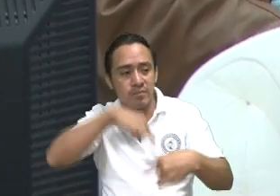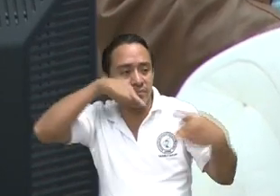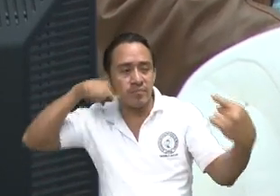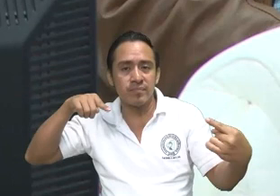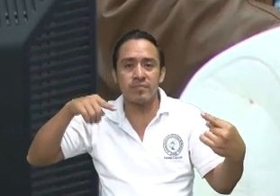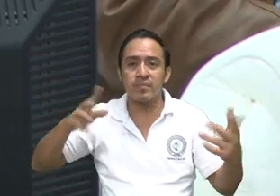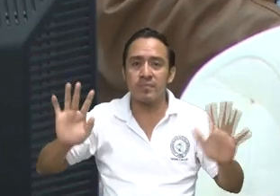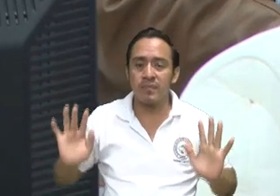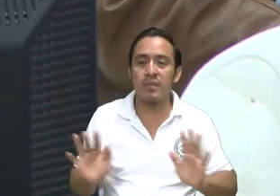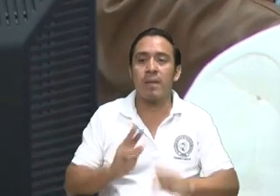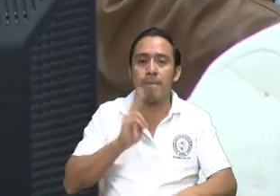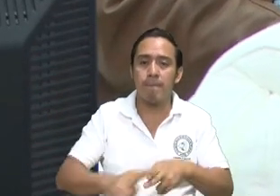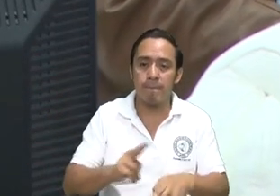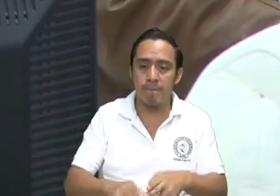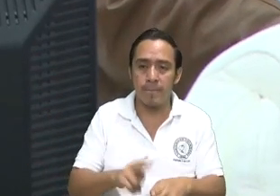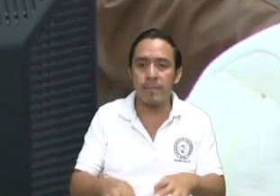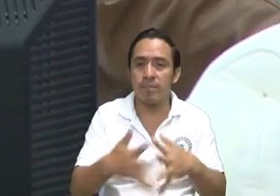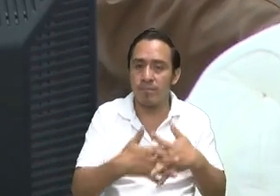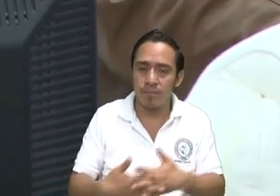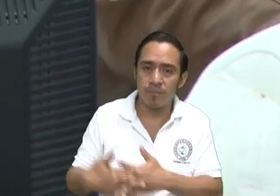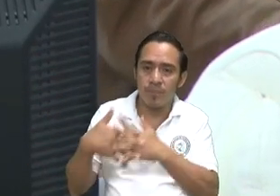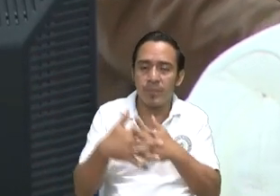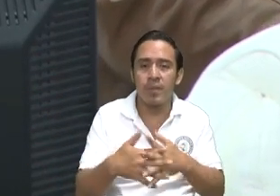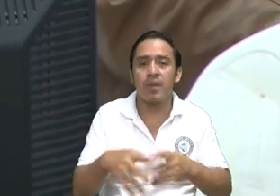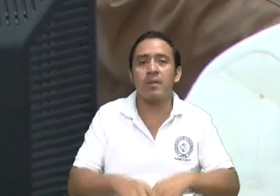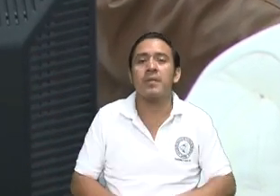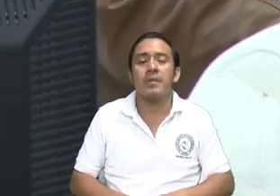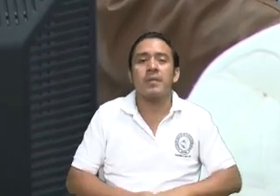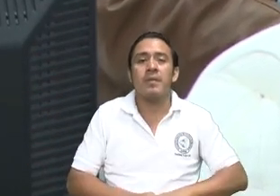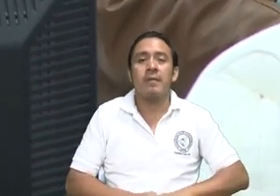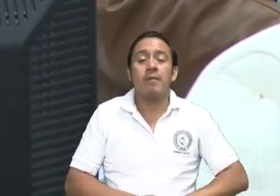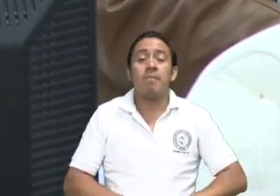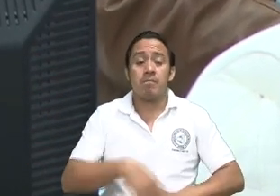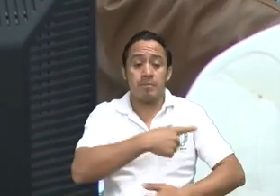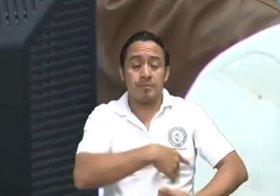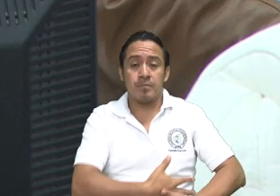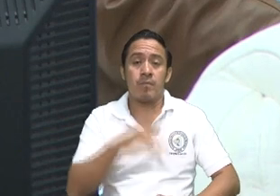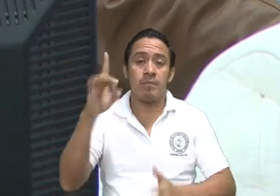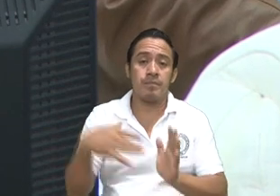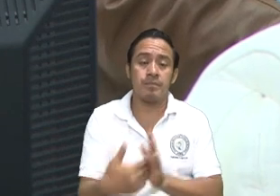ya armada y financiada por el yanqui invasor. En marzo de